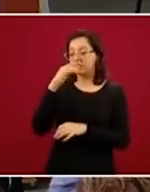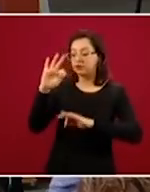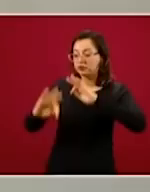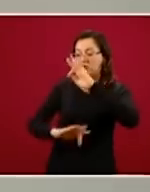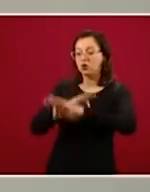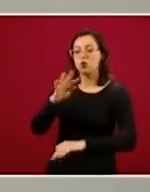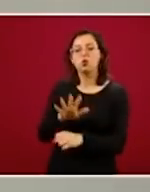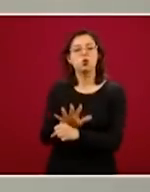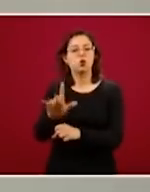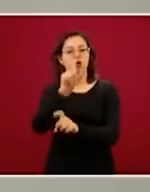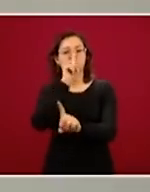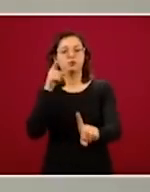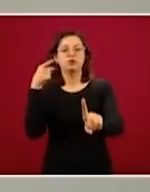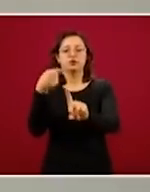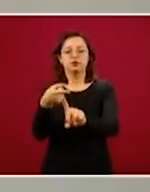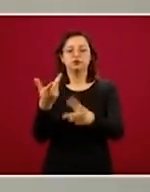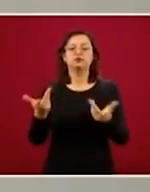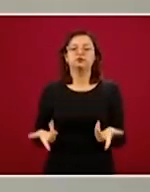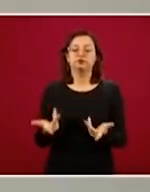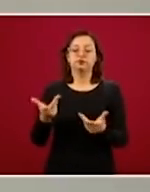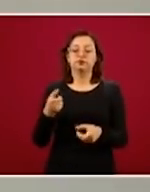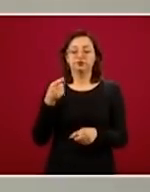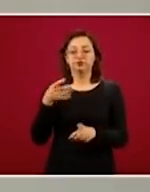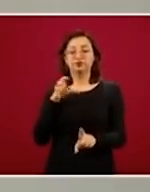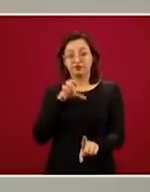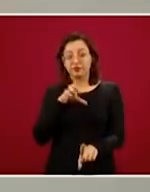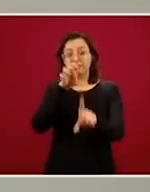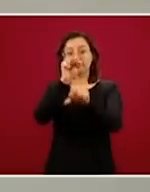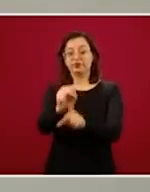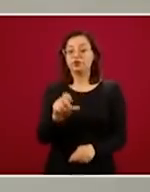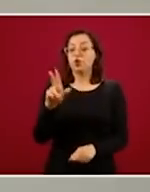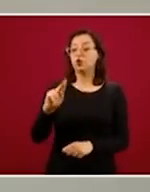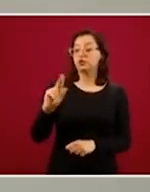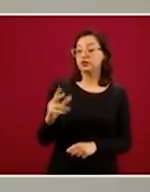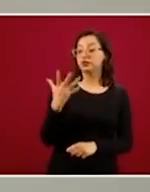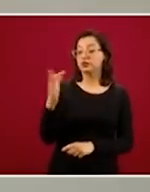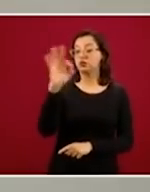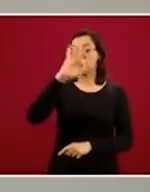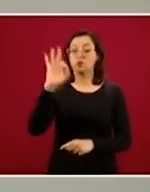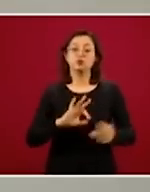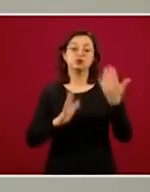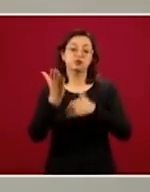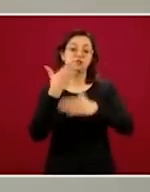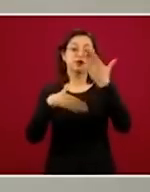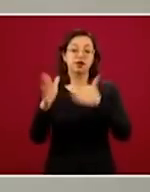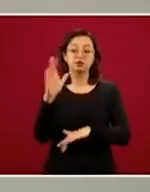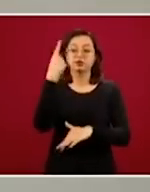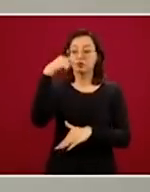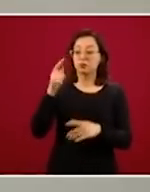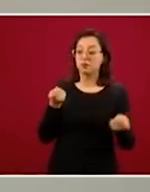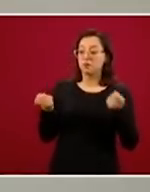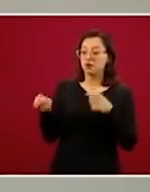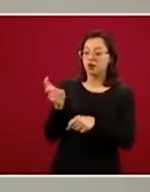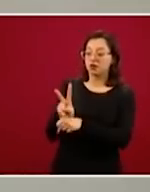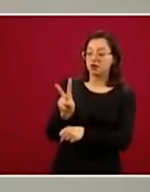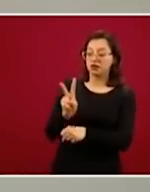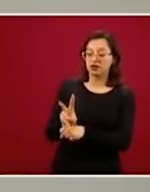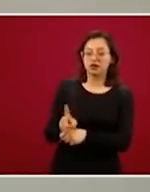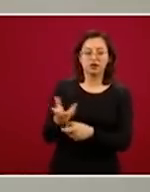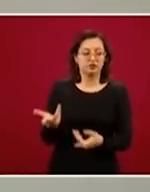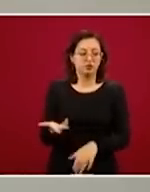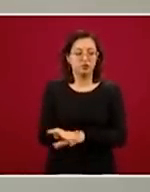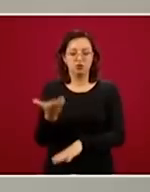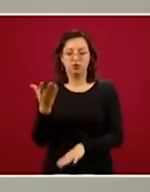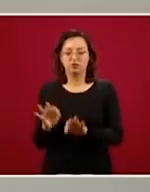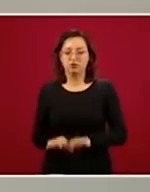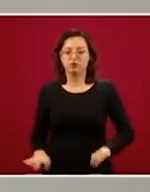que tengamos arriba del 85 por ciento de éxito en el control que es la fase final del tratamiento